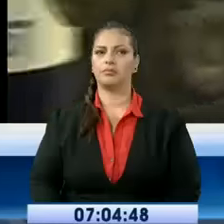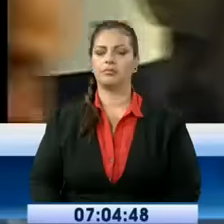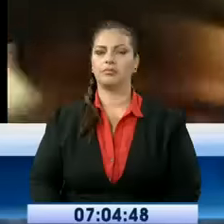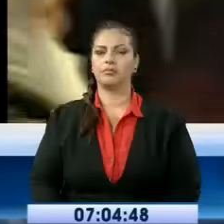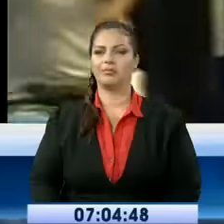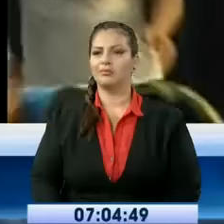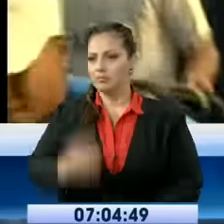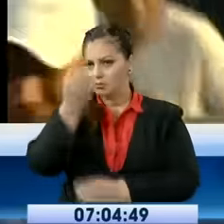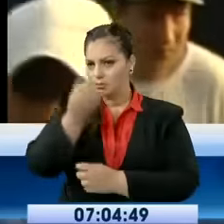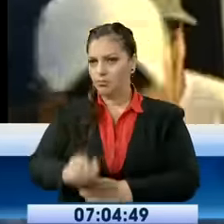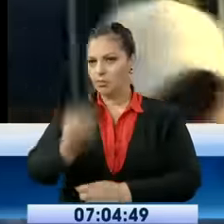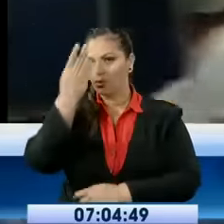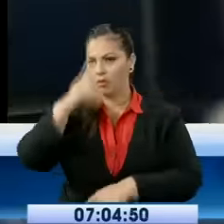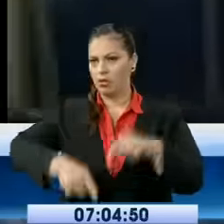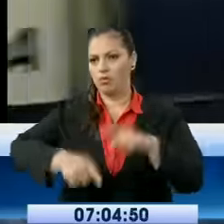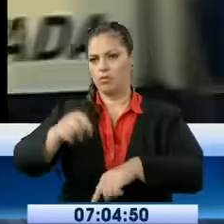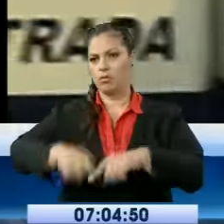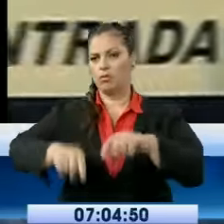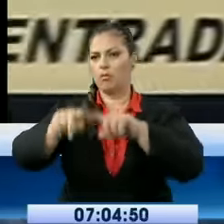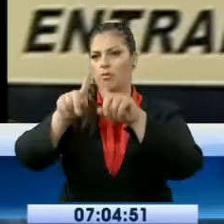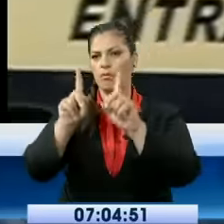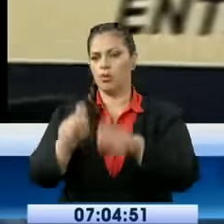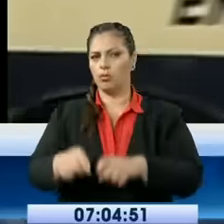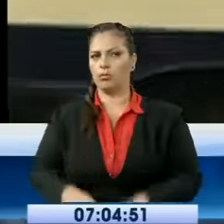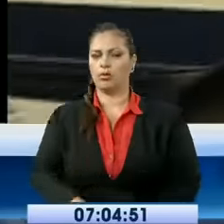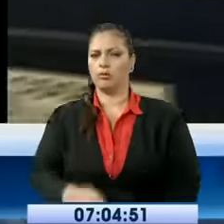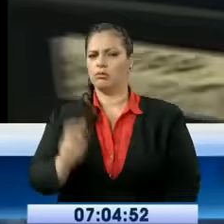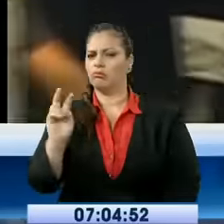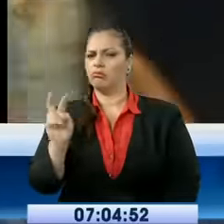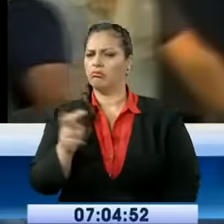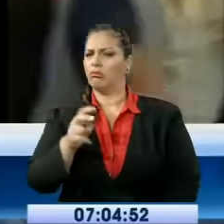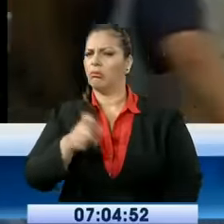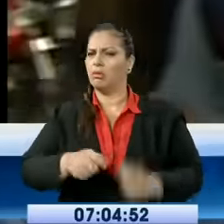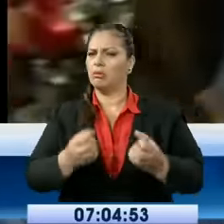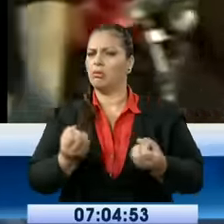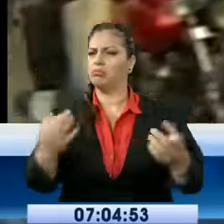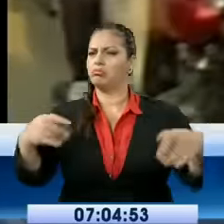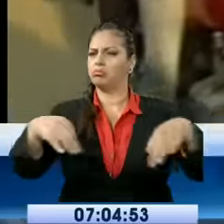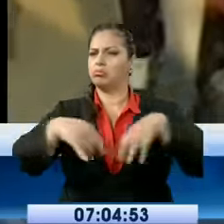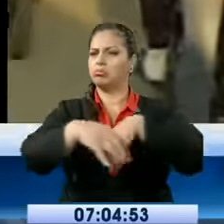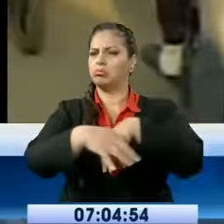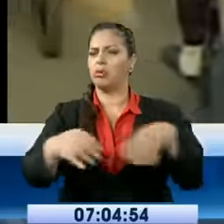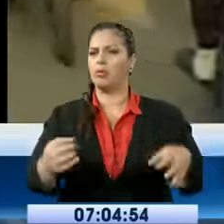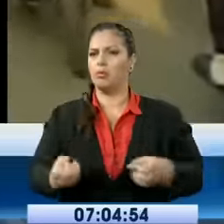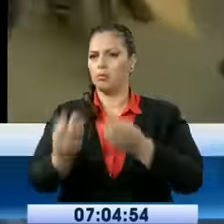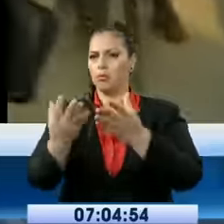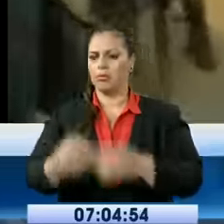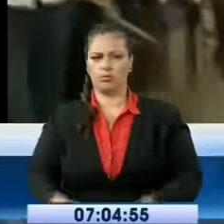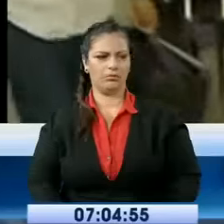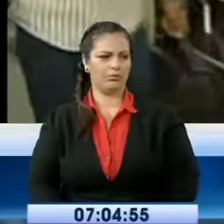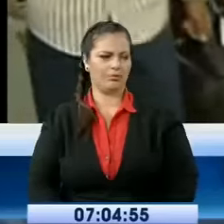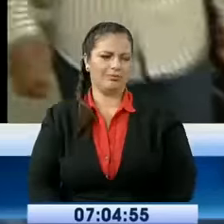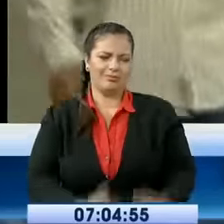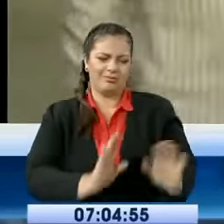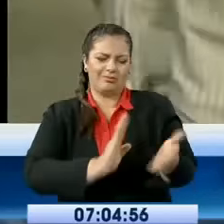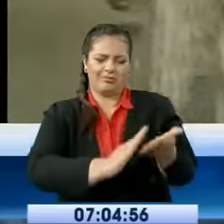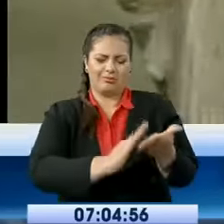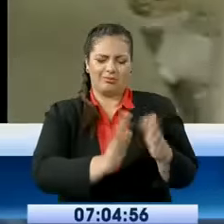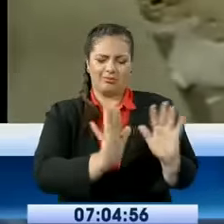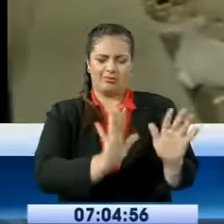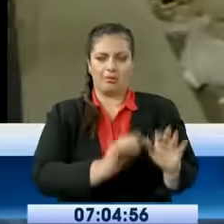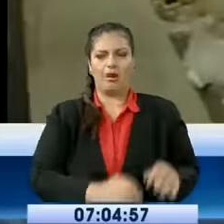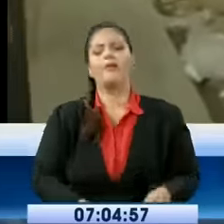Buenos días, amigo. Una consulta. Mucha gente por acá transitando, ¿no? No, por el momento no. No quiere hablar, parece el señor. Listo.